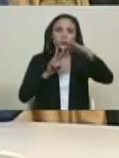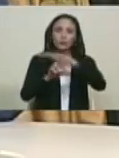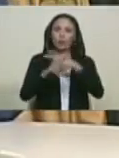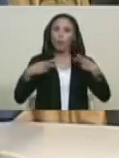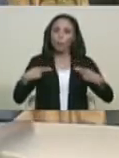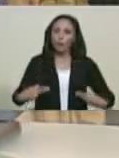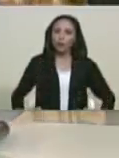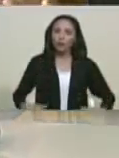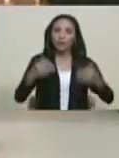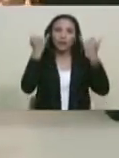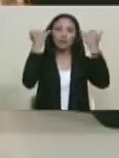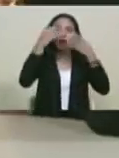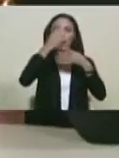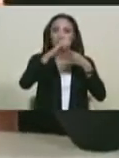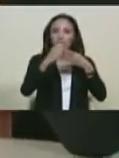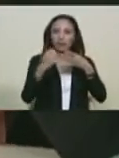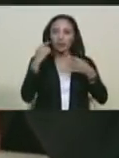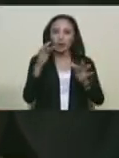nueva estrategia